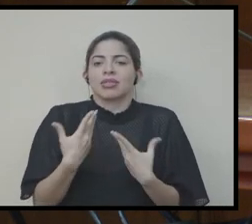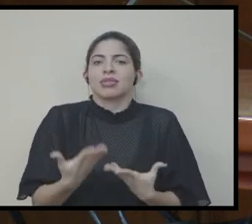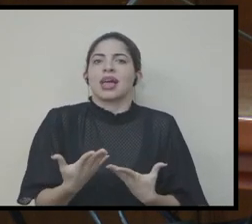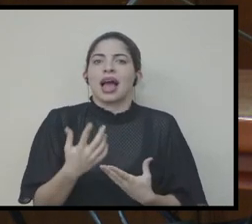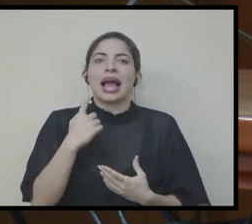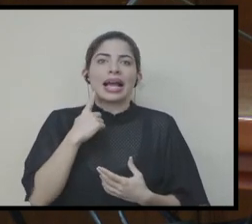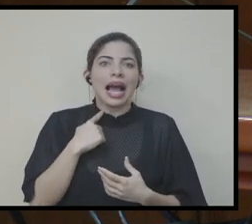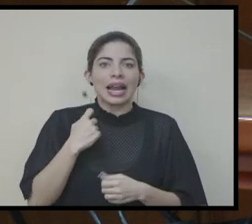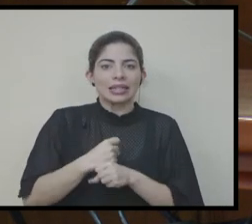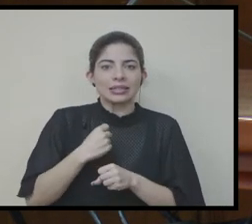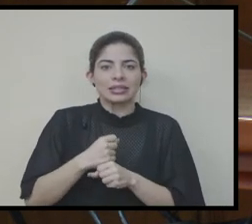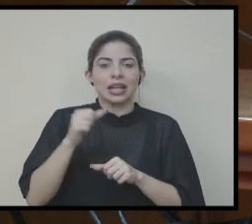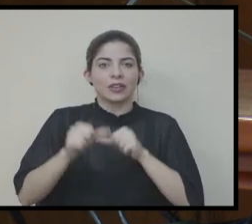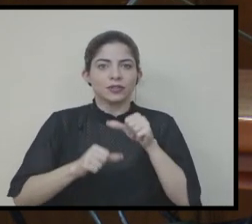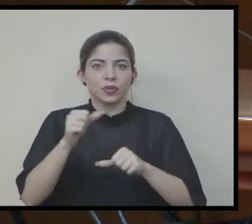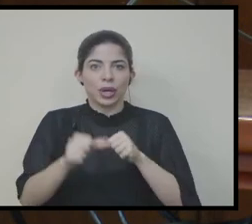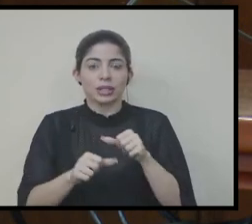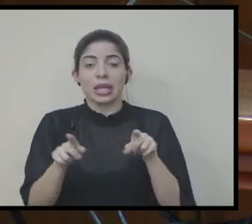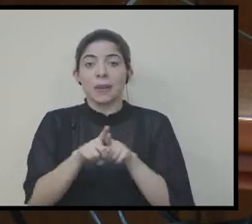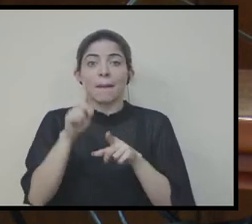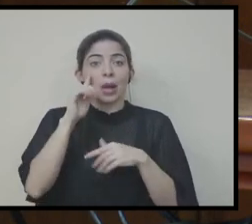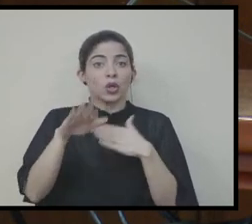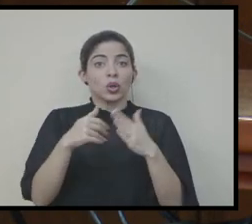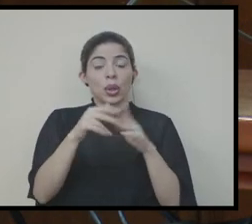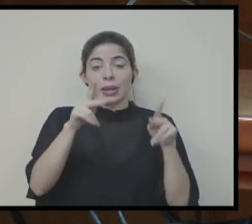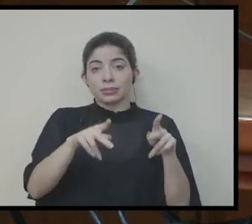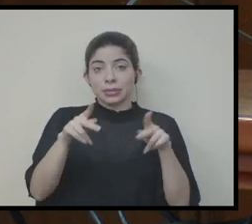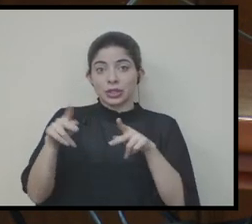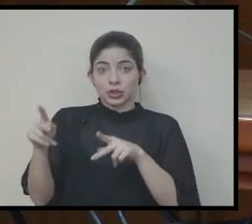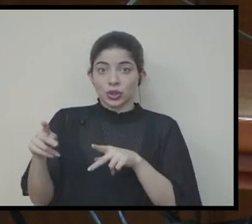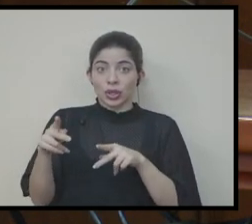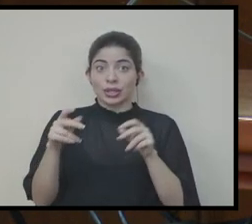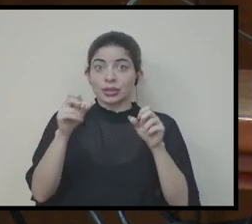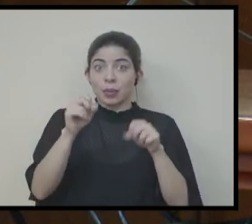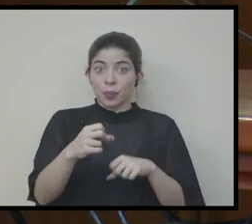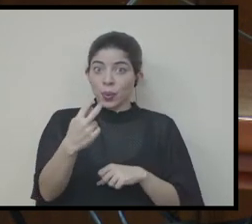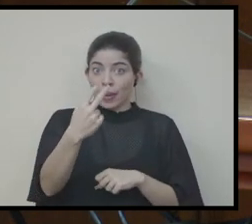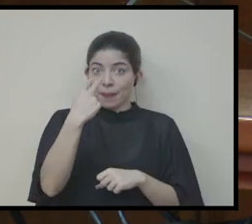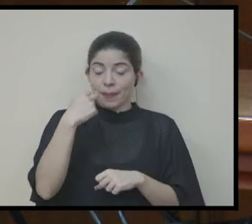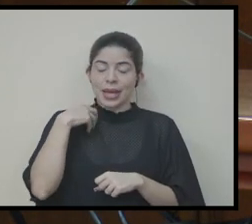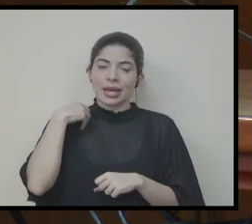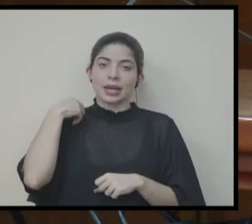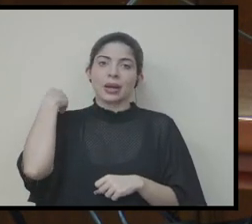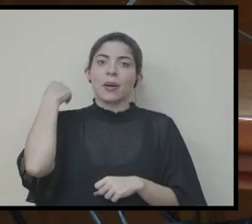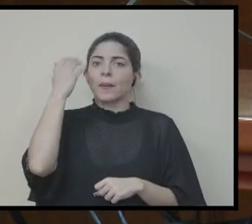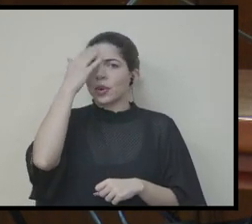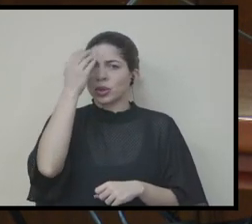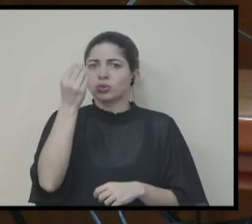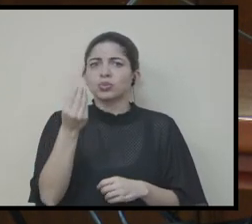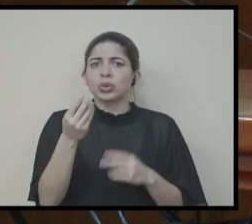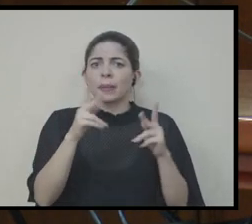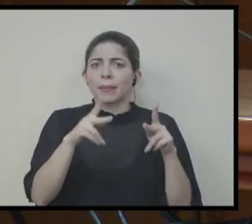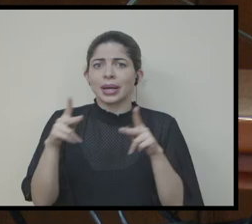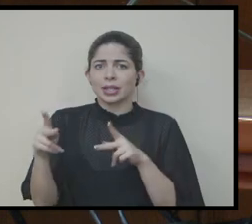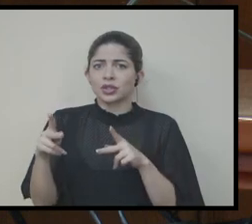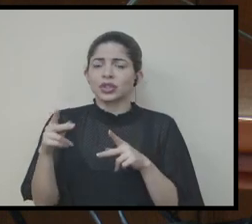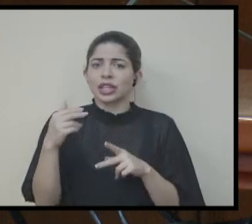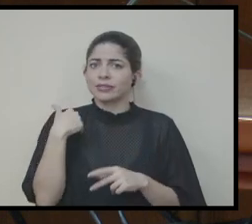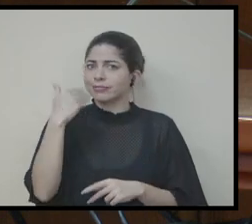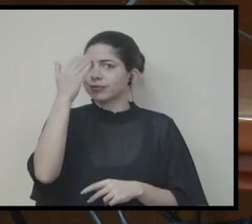Le ponemos ganas y le ponemos esfuerzo. Y también para todas las personas que nos puedan estar viendo, porque sé que hay muchas personas que en